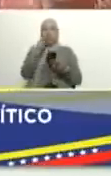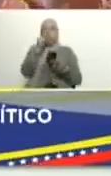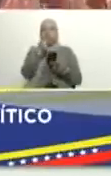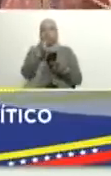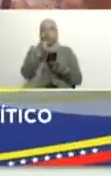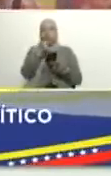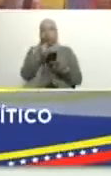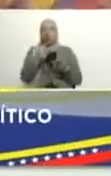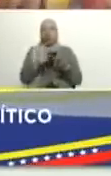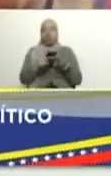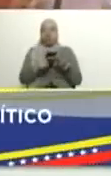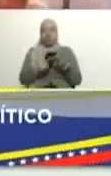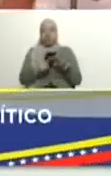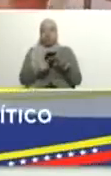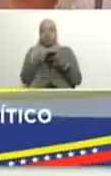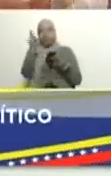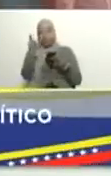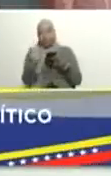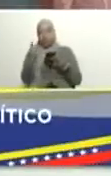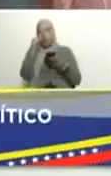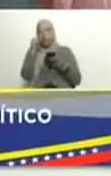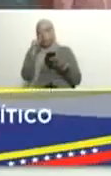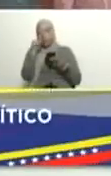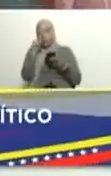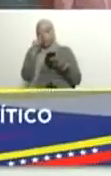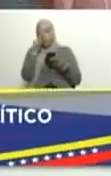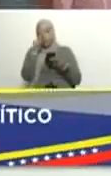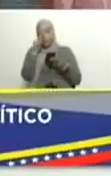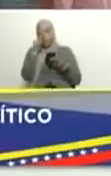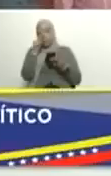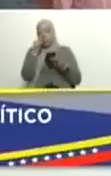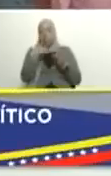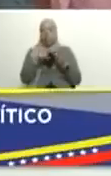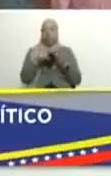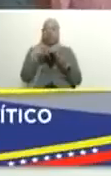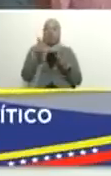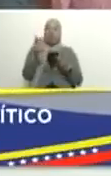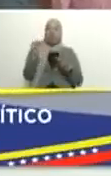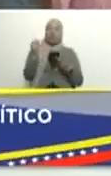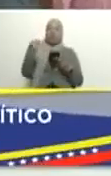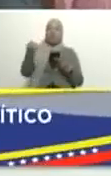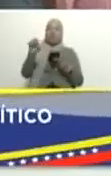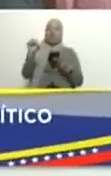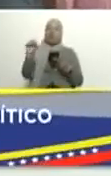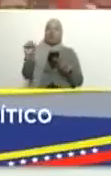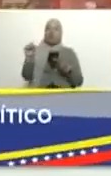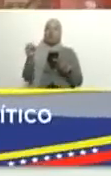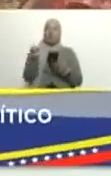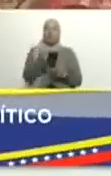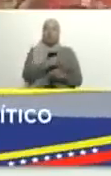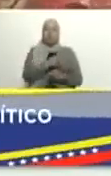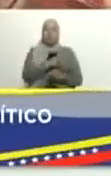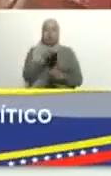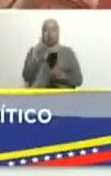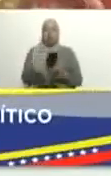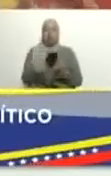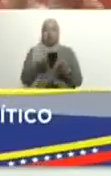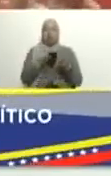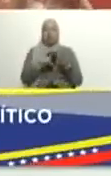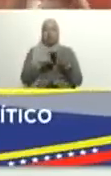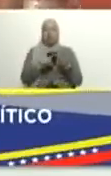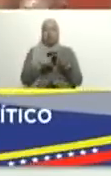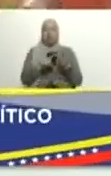Eduardo Rodríguez de Venevisión, ¿no? Vanessa Sánchez, la periodista, todavía está en Venevisión.